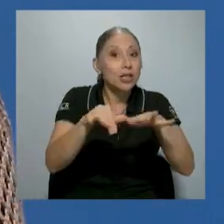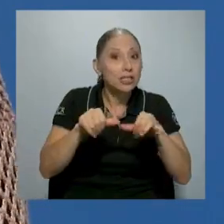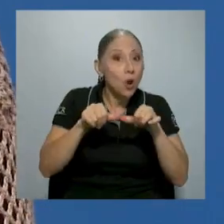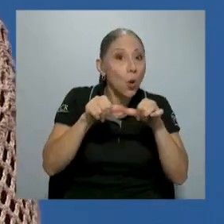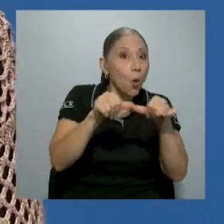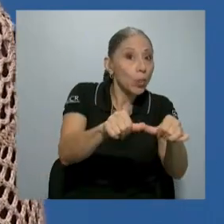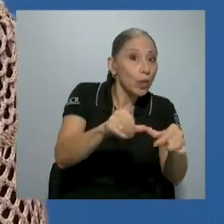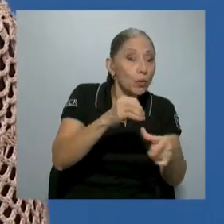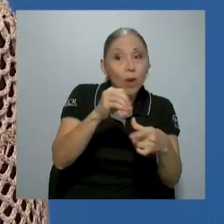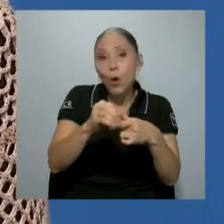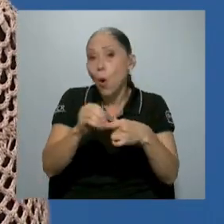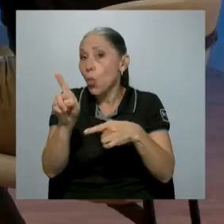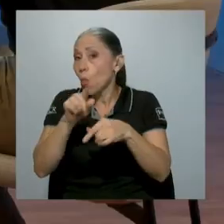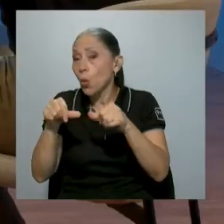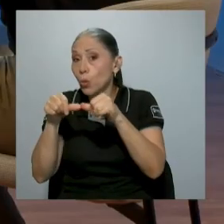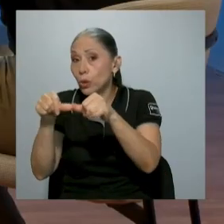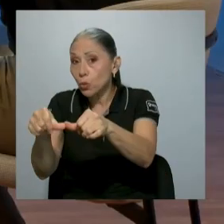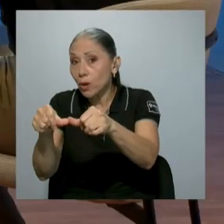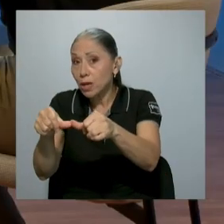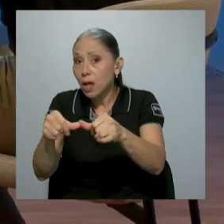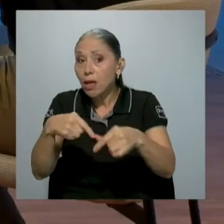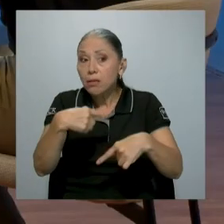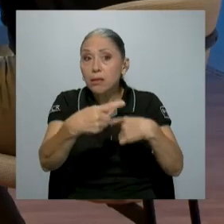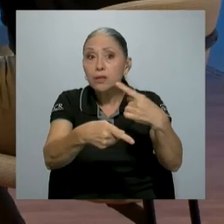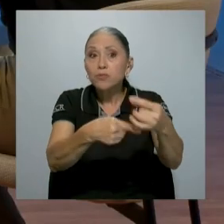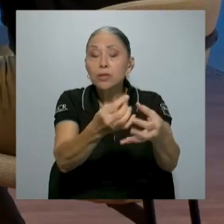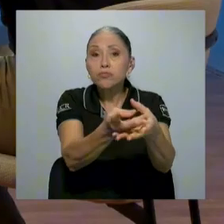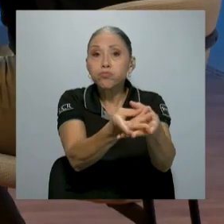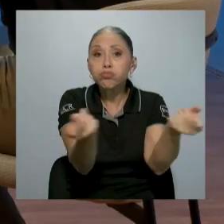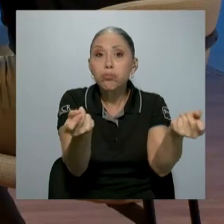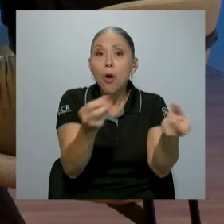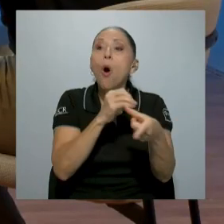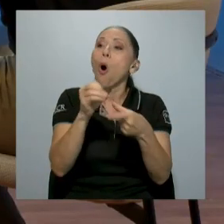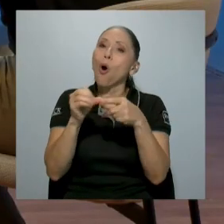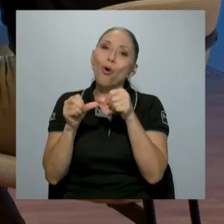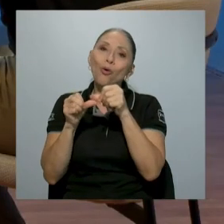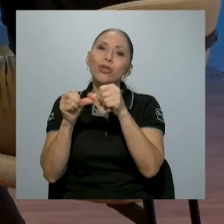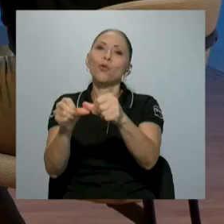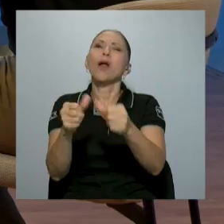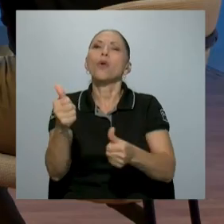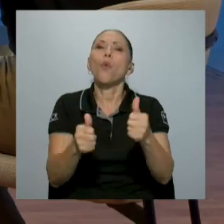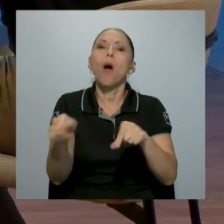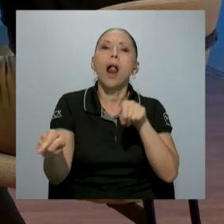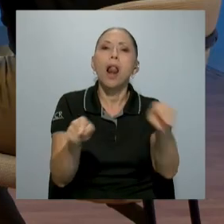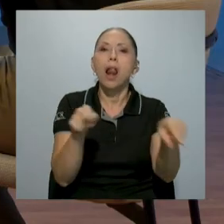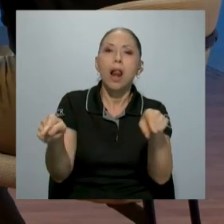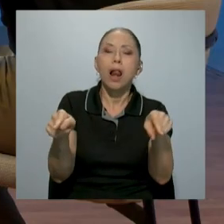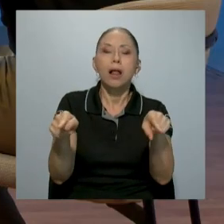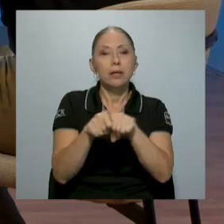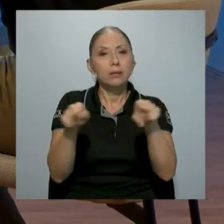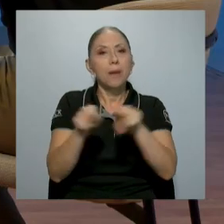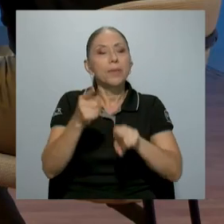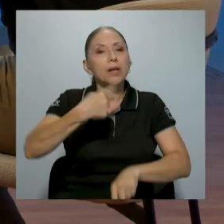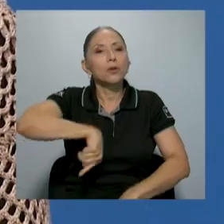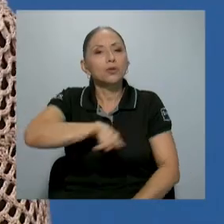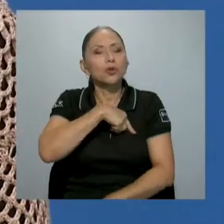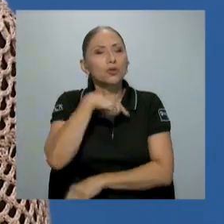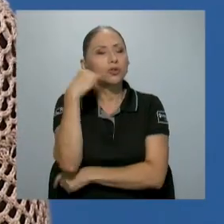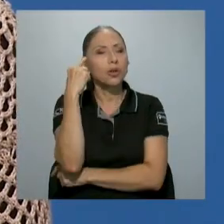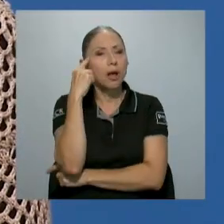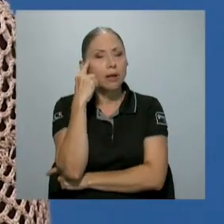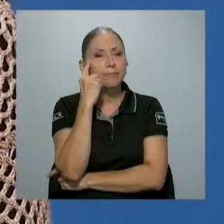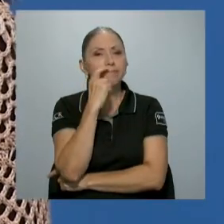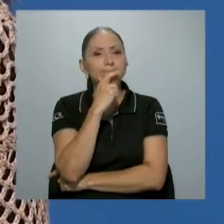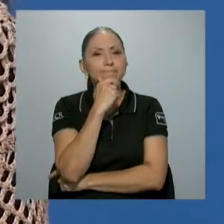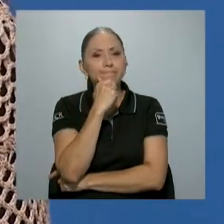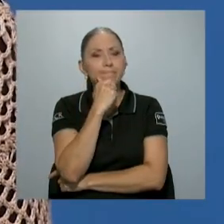o las vamos a preservar. Y por otro lado, llama a la reflexión, ¿verdad? Llama a la reflexión sobre cómo